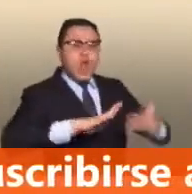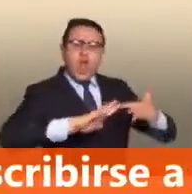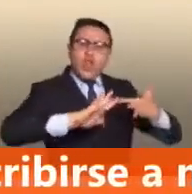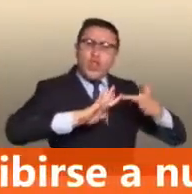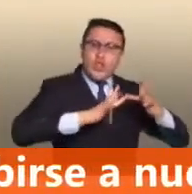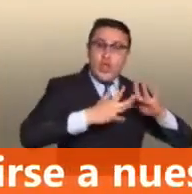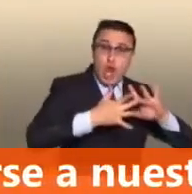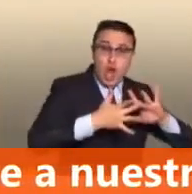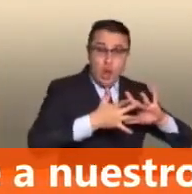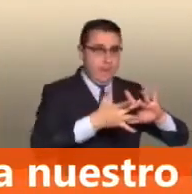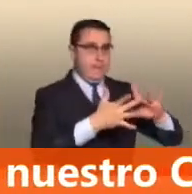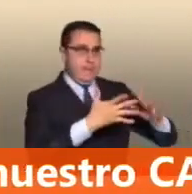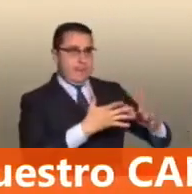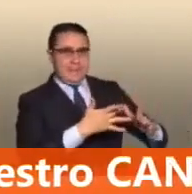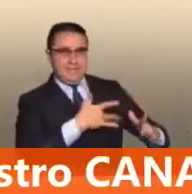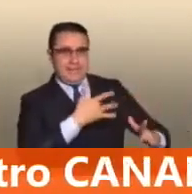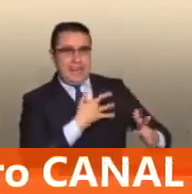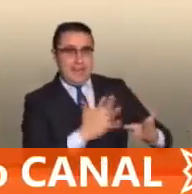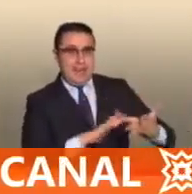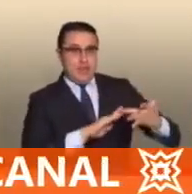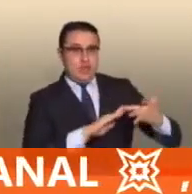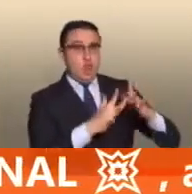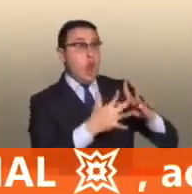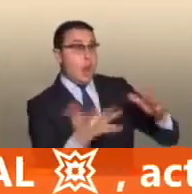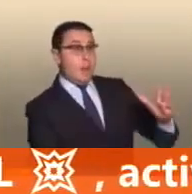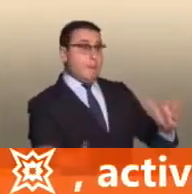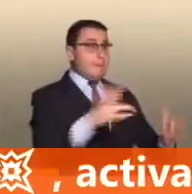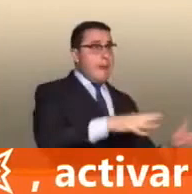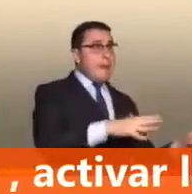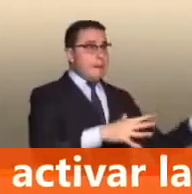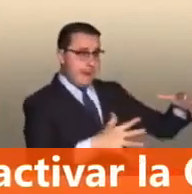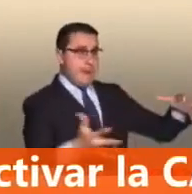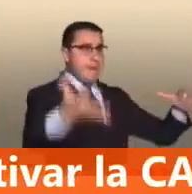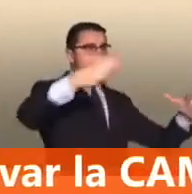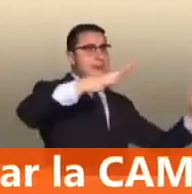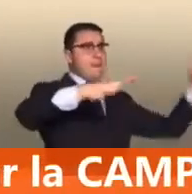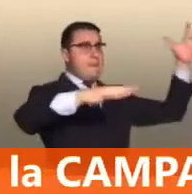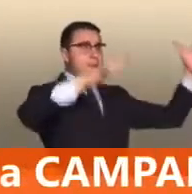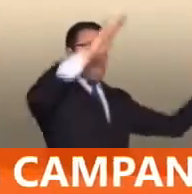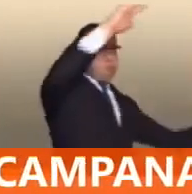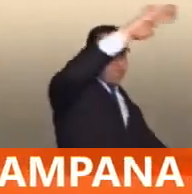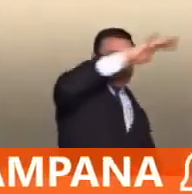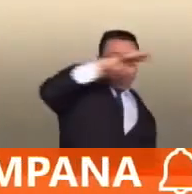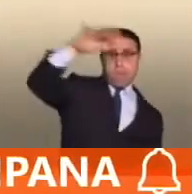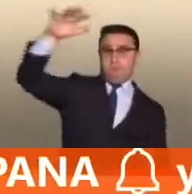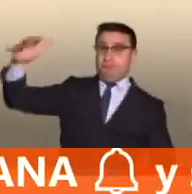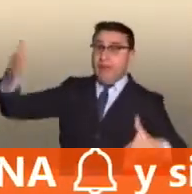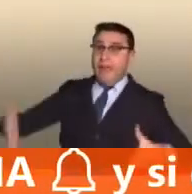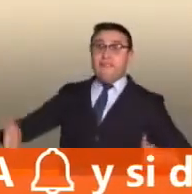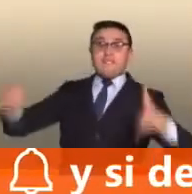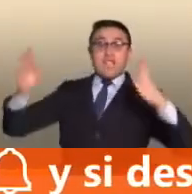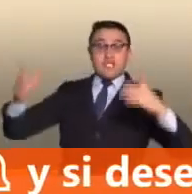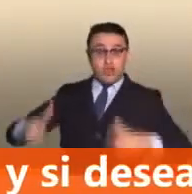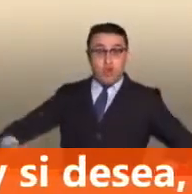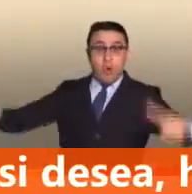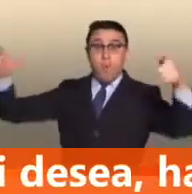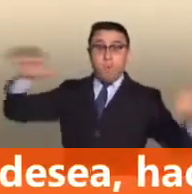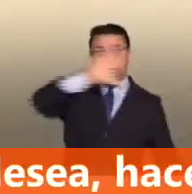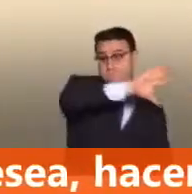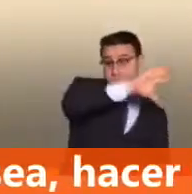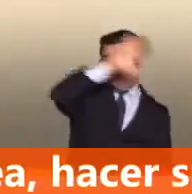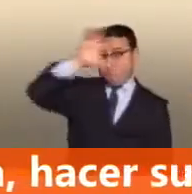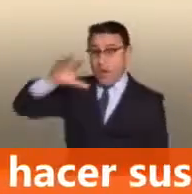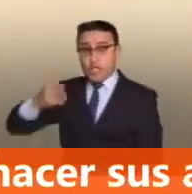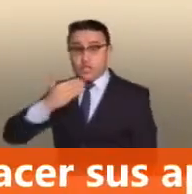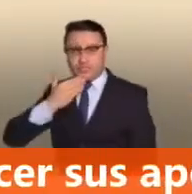dolor y juntarlo en un solo momento, en un solo espacio. Ese espacio no cabría en el Congreso de la República, no